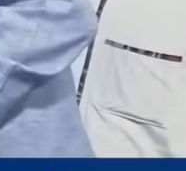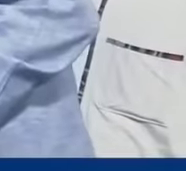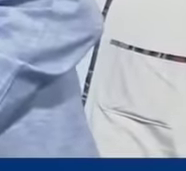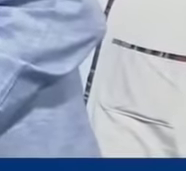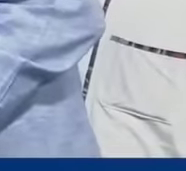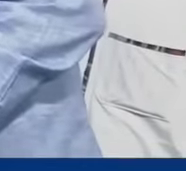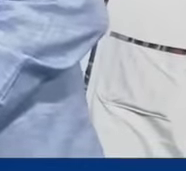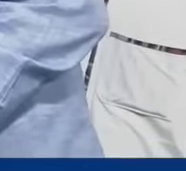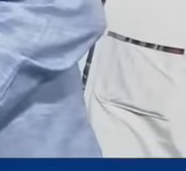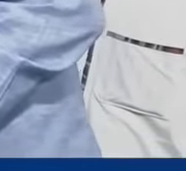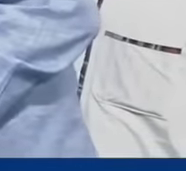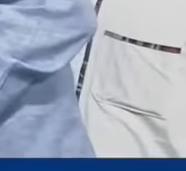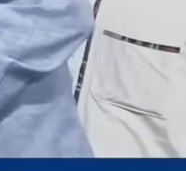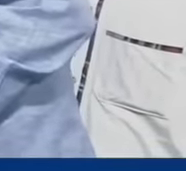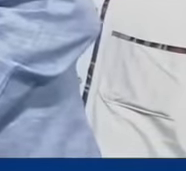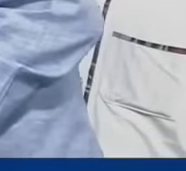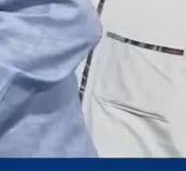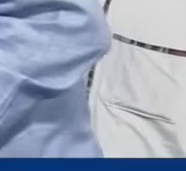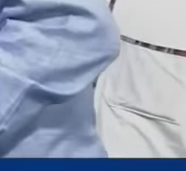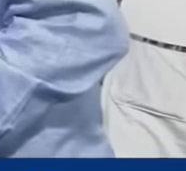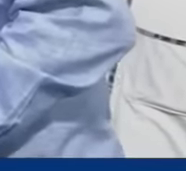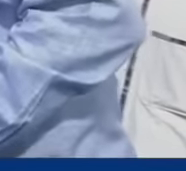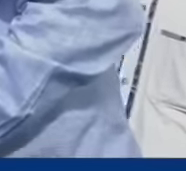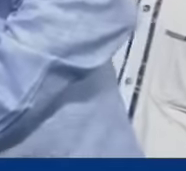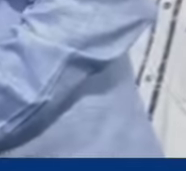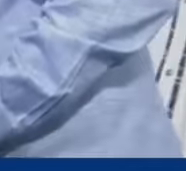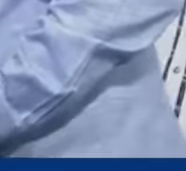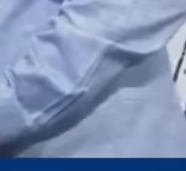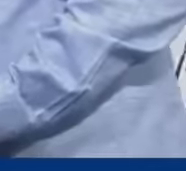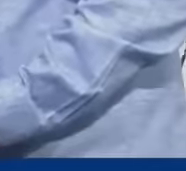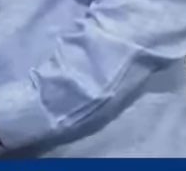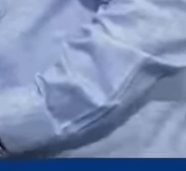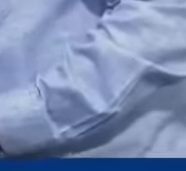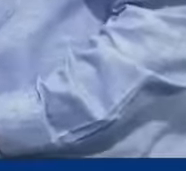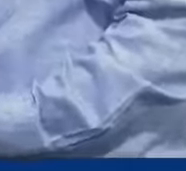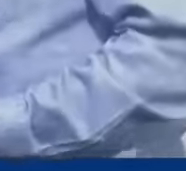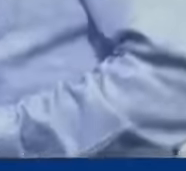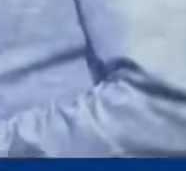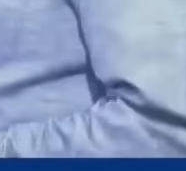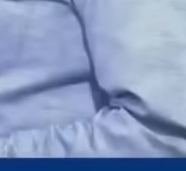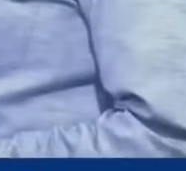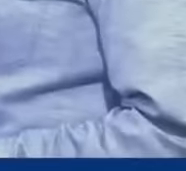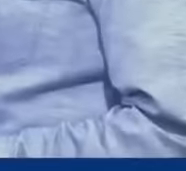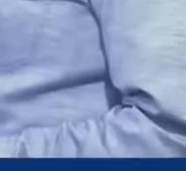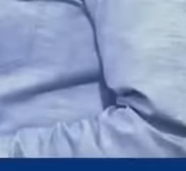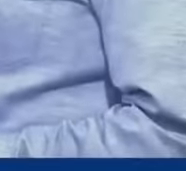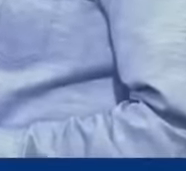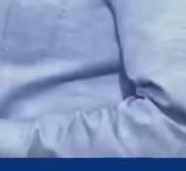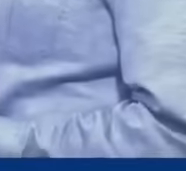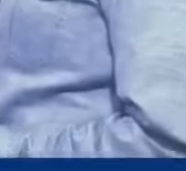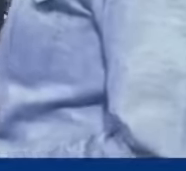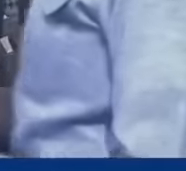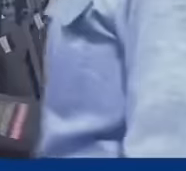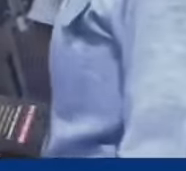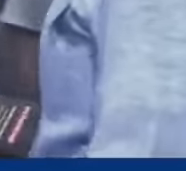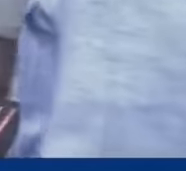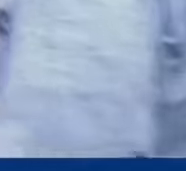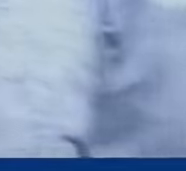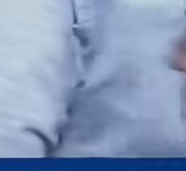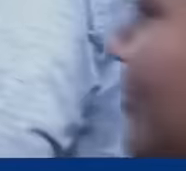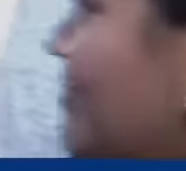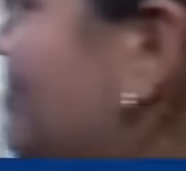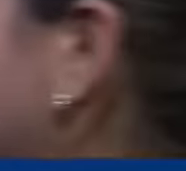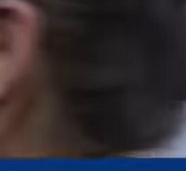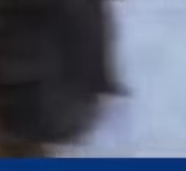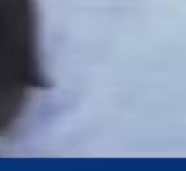continúa conversando con quienes están presentes en la Plaza Bicentenaria del Palacio de Miraflores. También